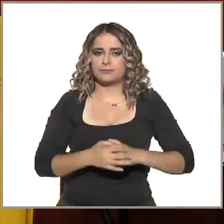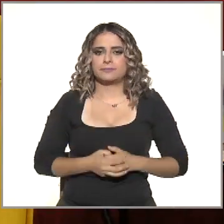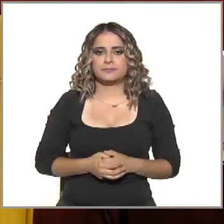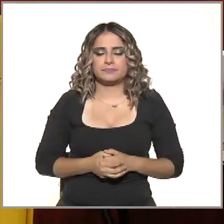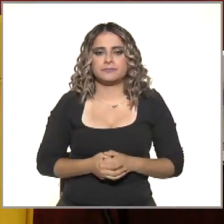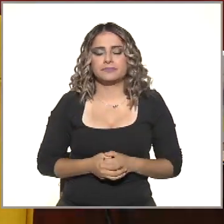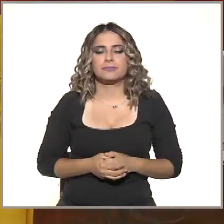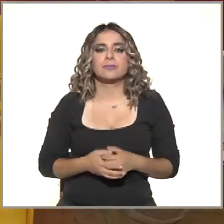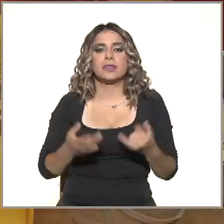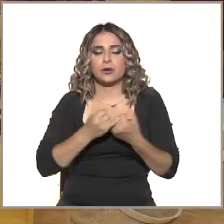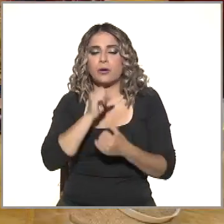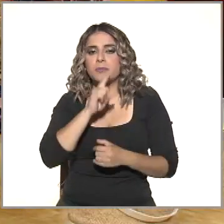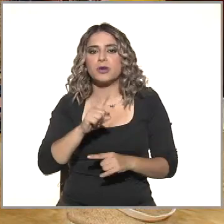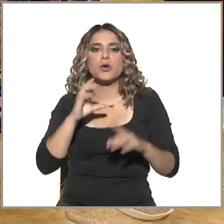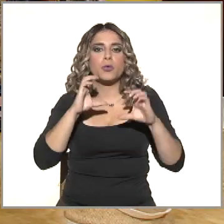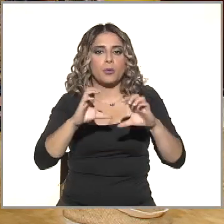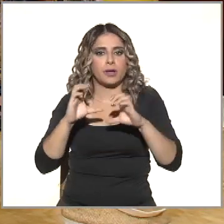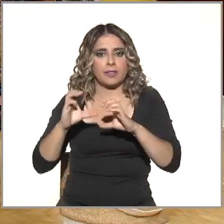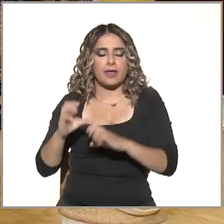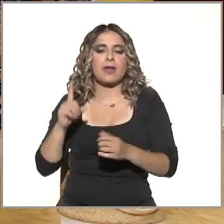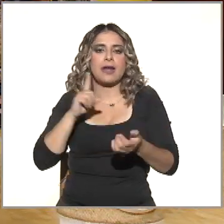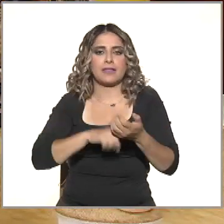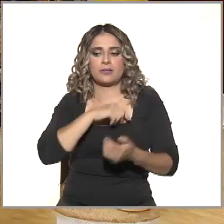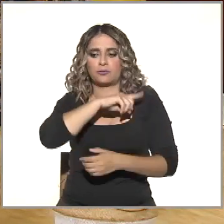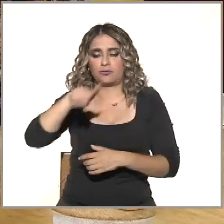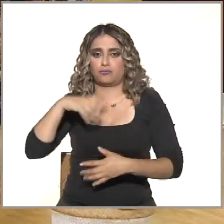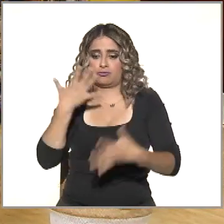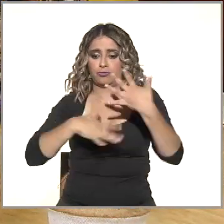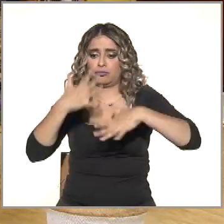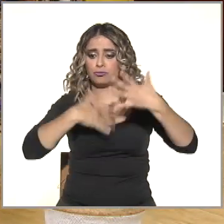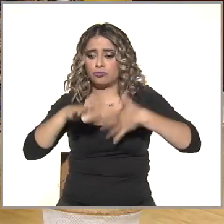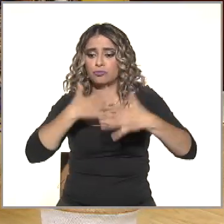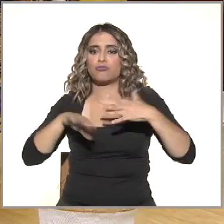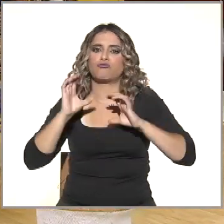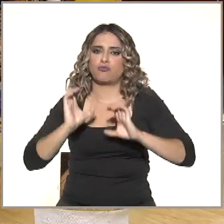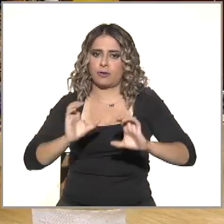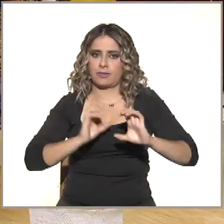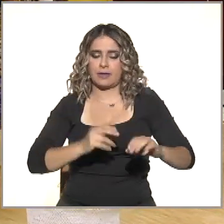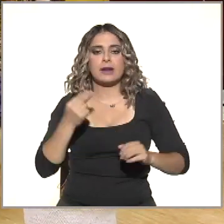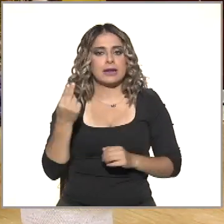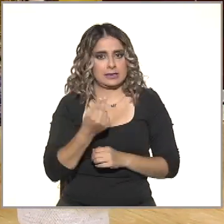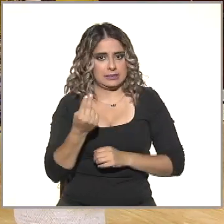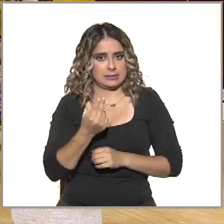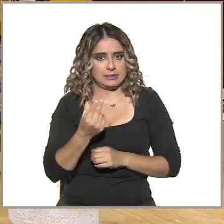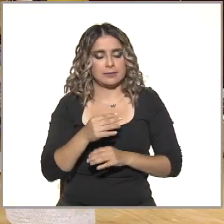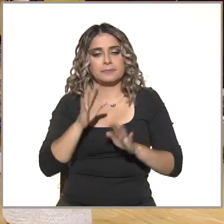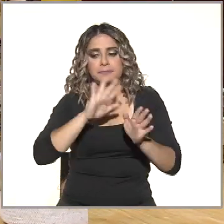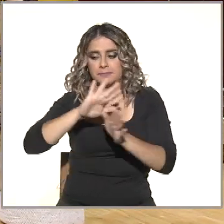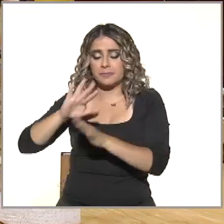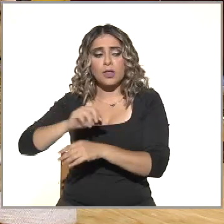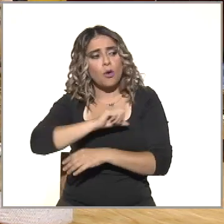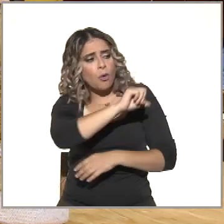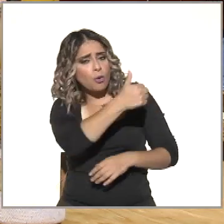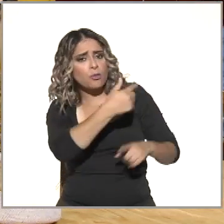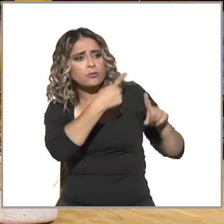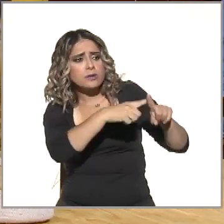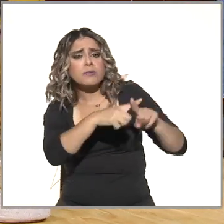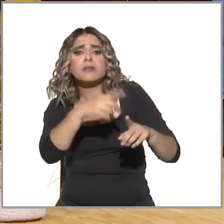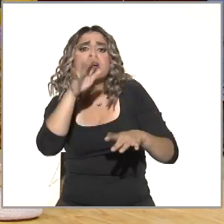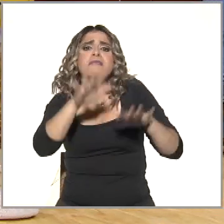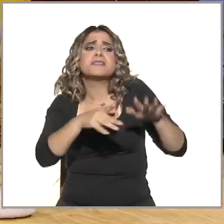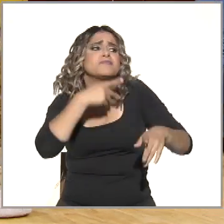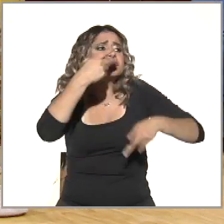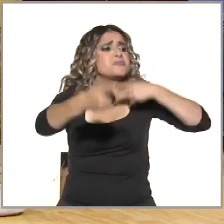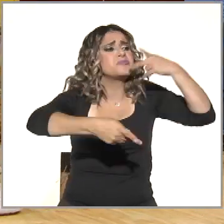sí tenemos que tener cuidado en nuestra manera de hablar, Sí. ¿no? Pero en todos los otros casos, pues necesitamos usar la lengua